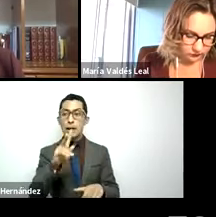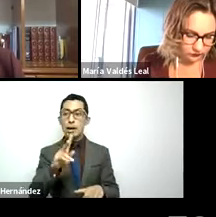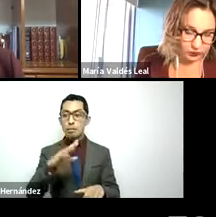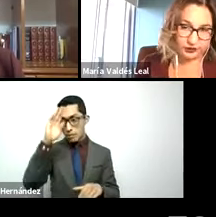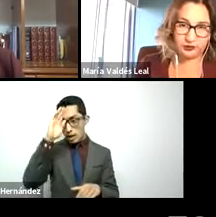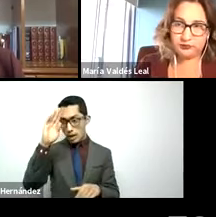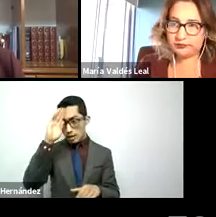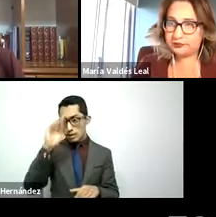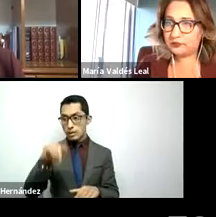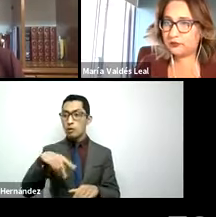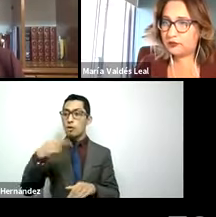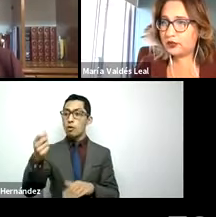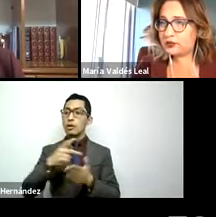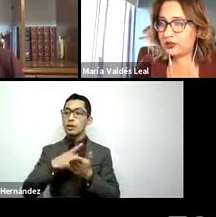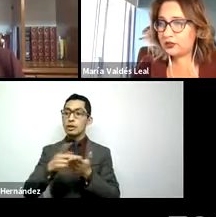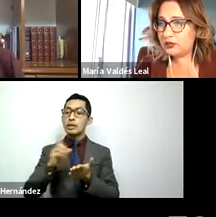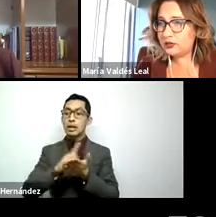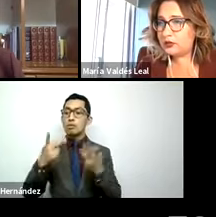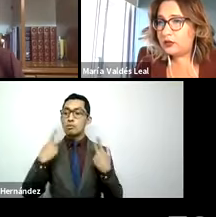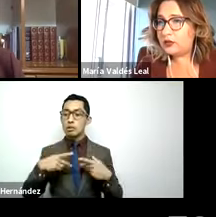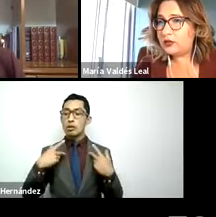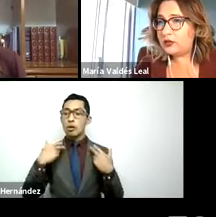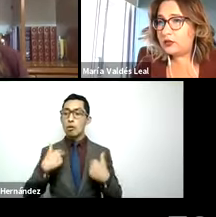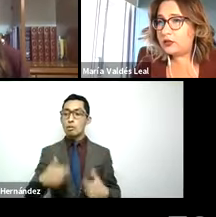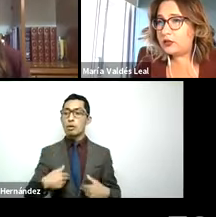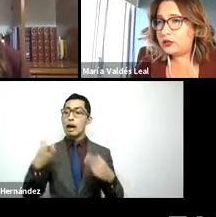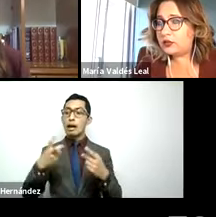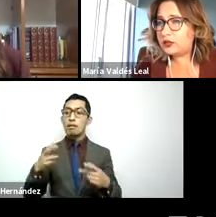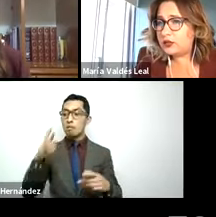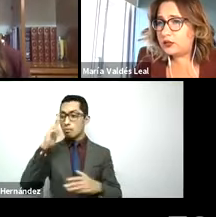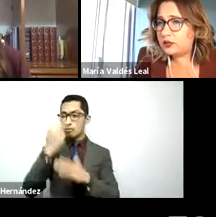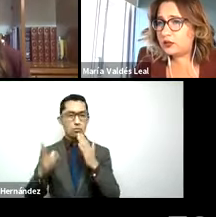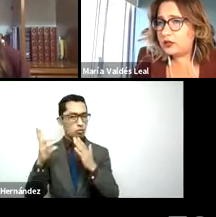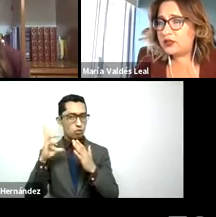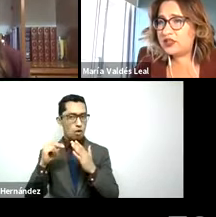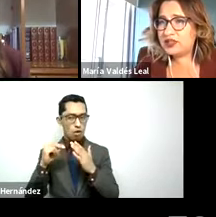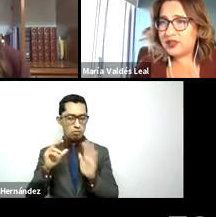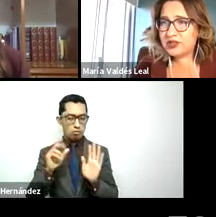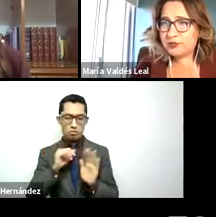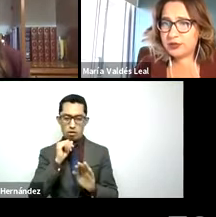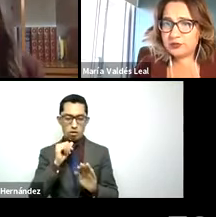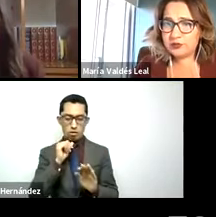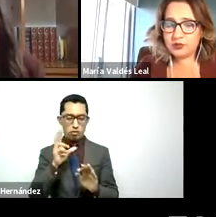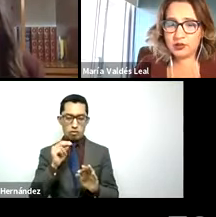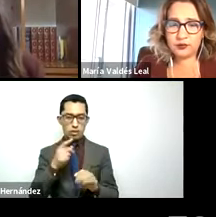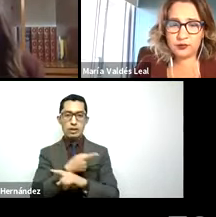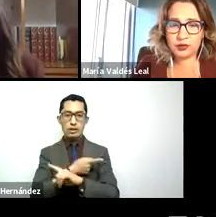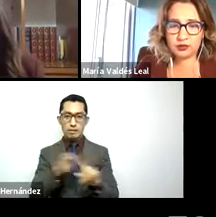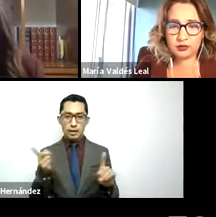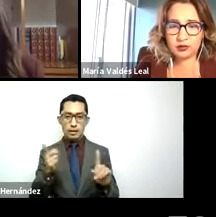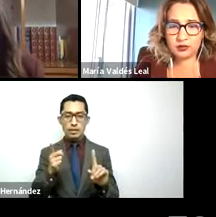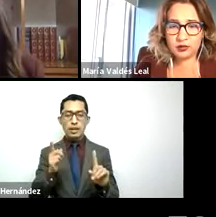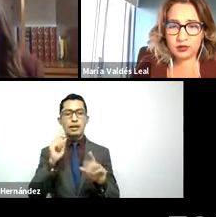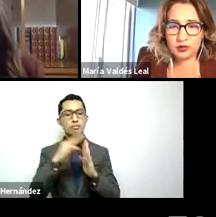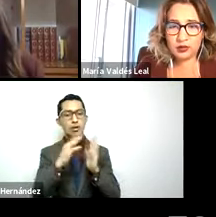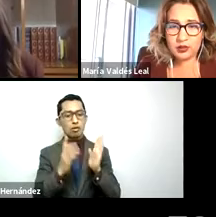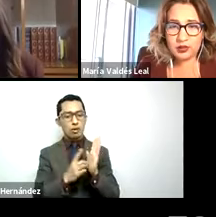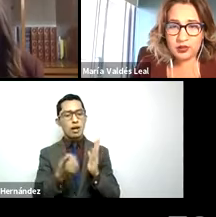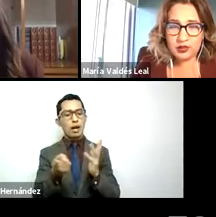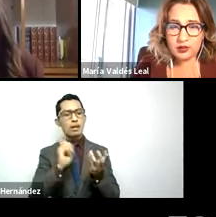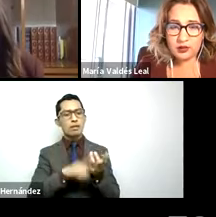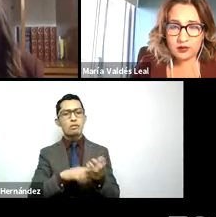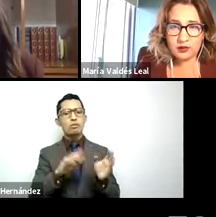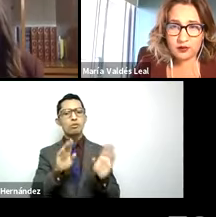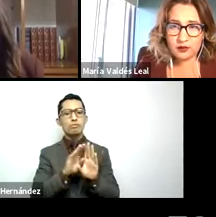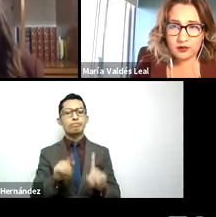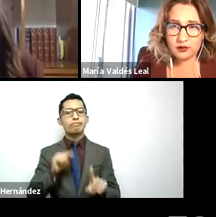violar los derechos de las personas, ¿no? Entonces, sobre todo, y así lo exige la metodología, debo tener